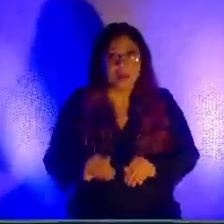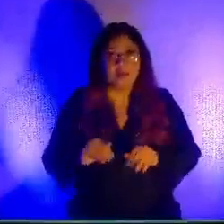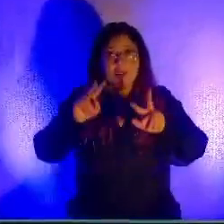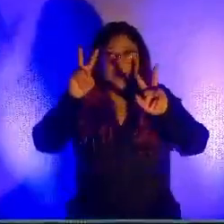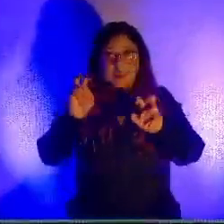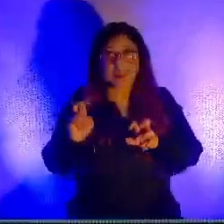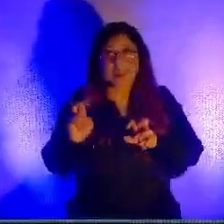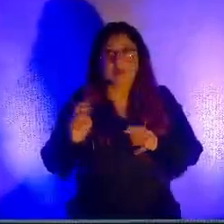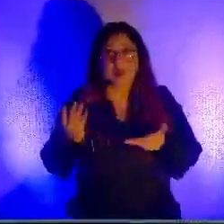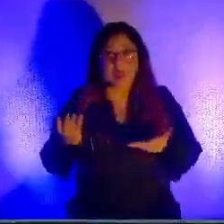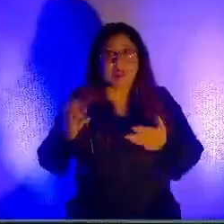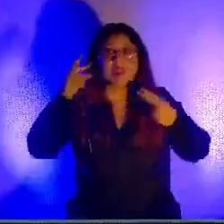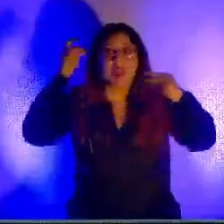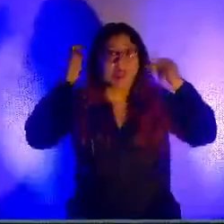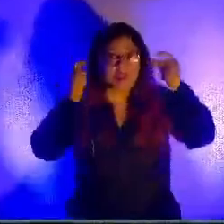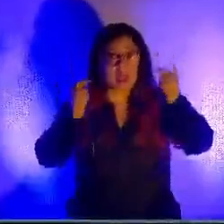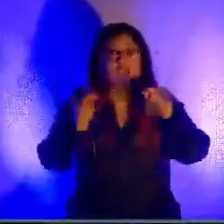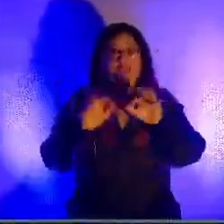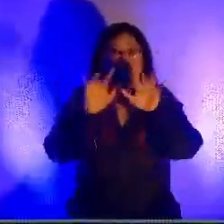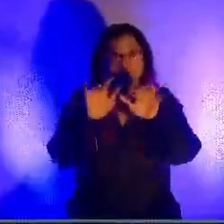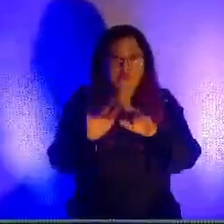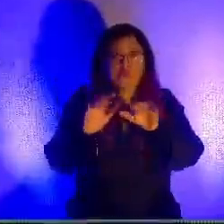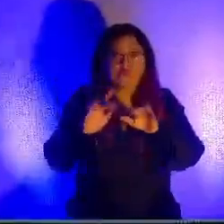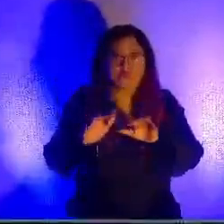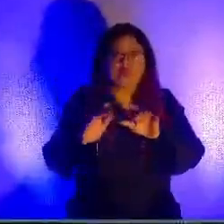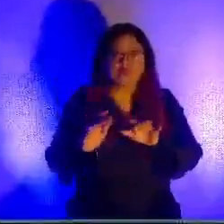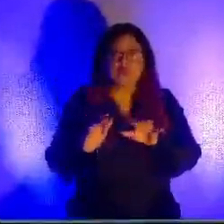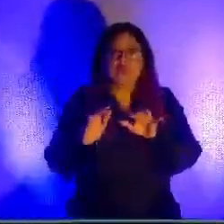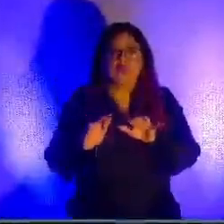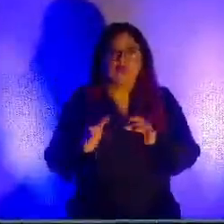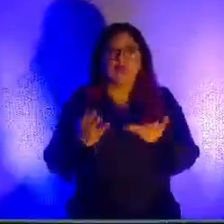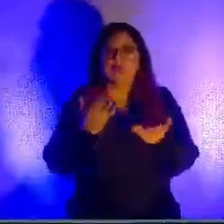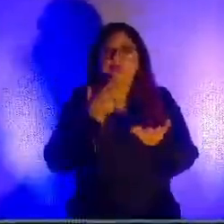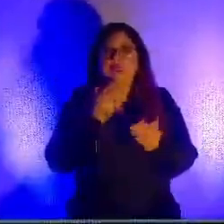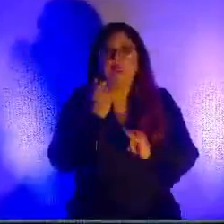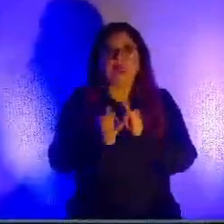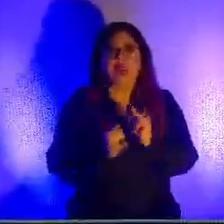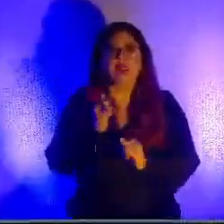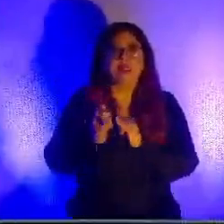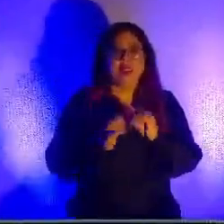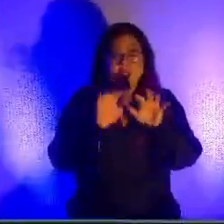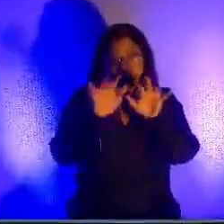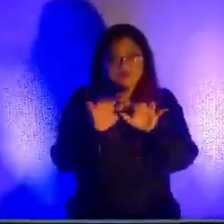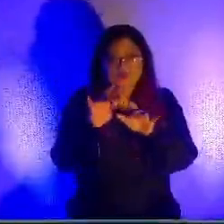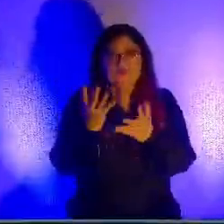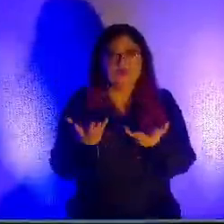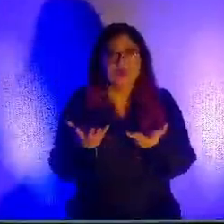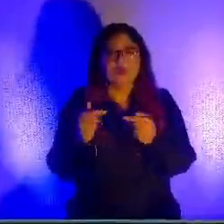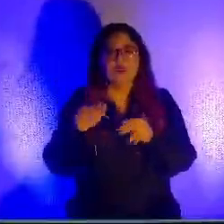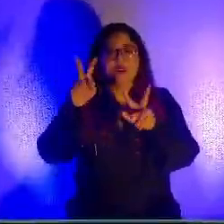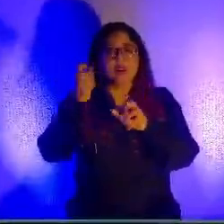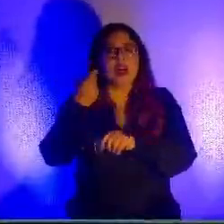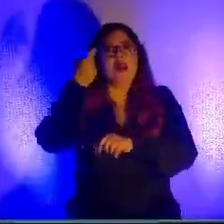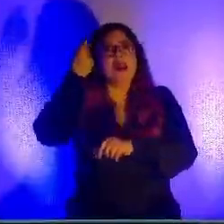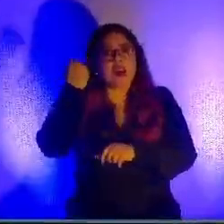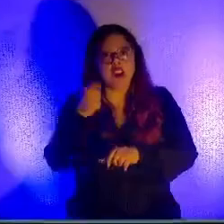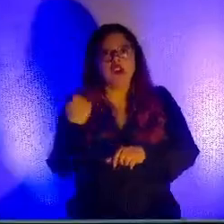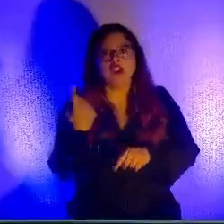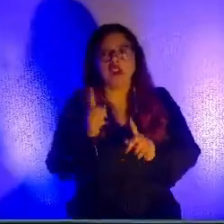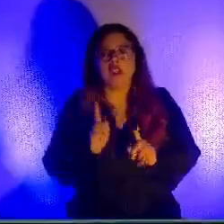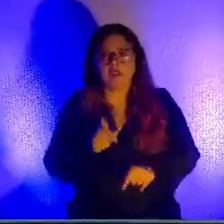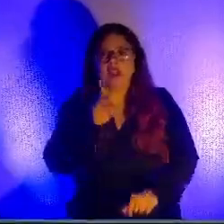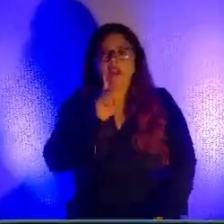impacto de la creación de la computadora de la creación de la internet Esta es la consciencia que tenemos que